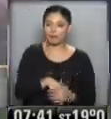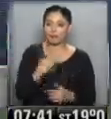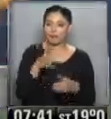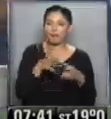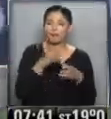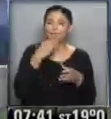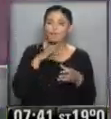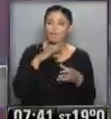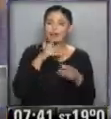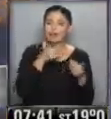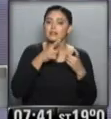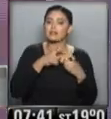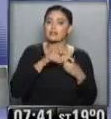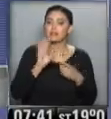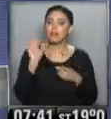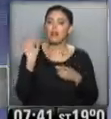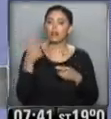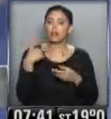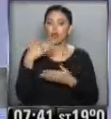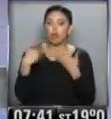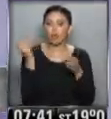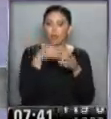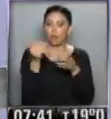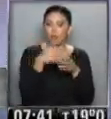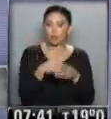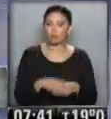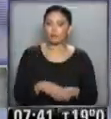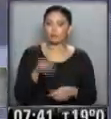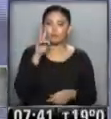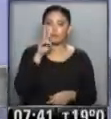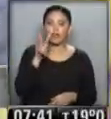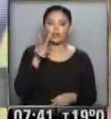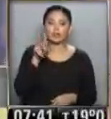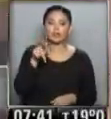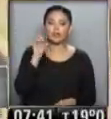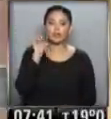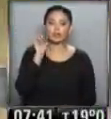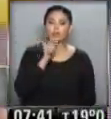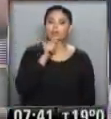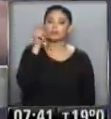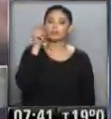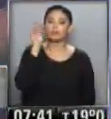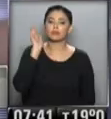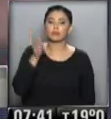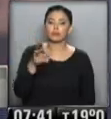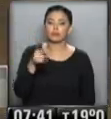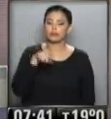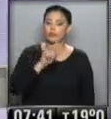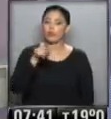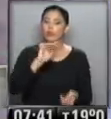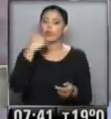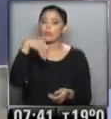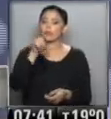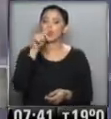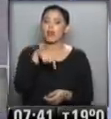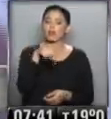Boca necesita prácticamente de todos los jugadores. Aquí la expulsión, va a darse más adelante. Aquí es el